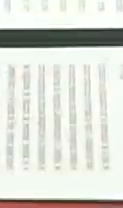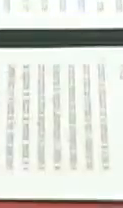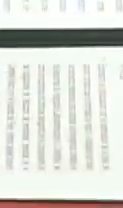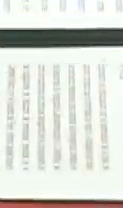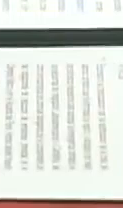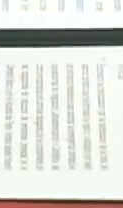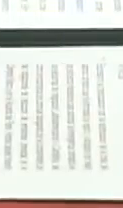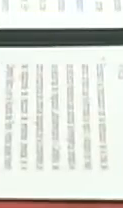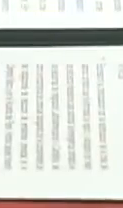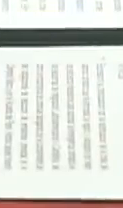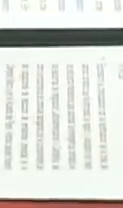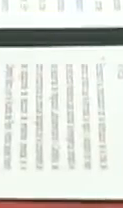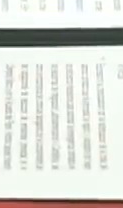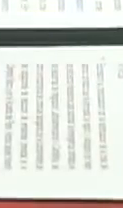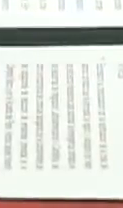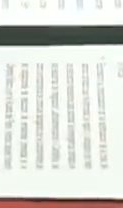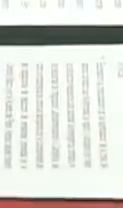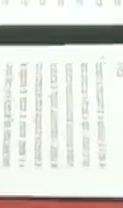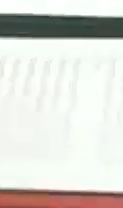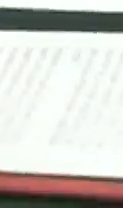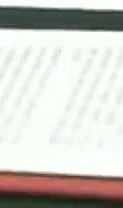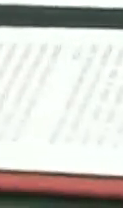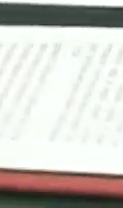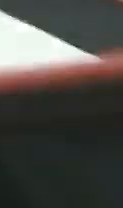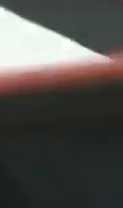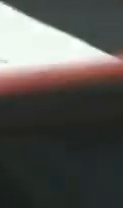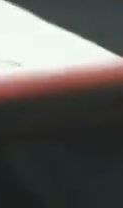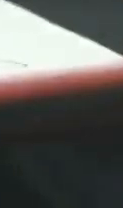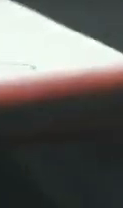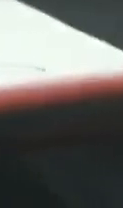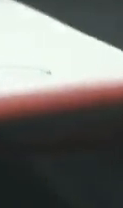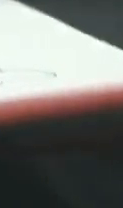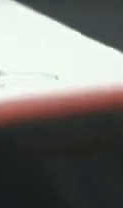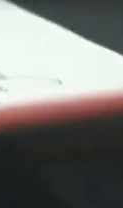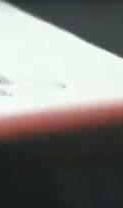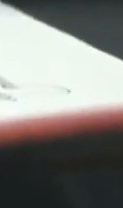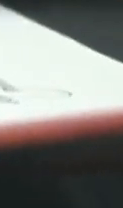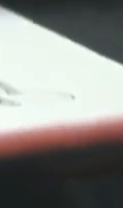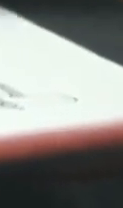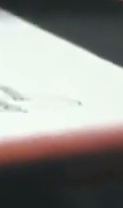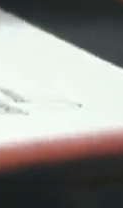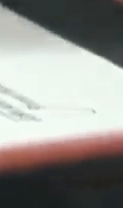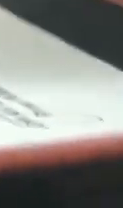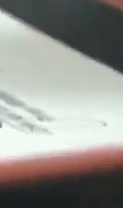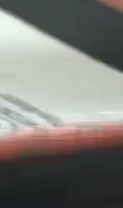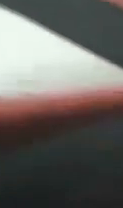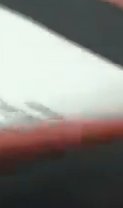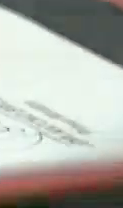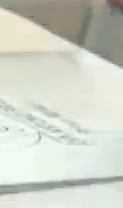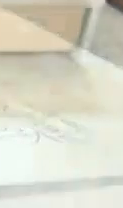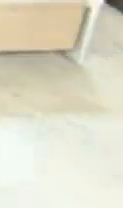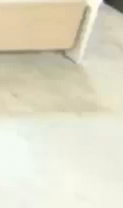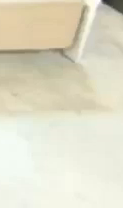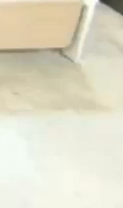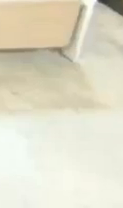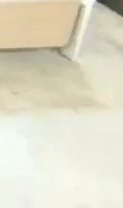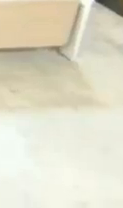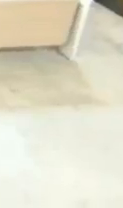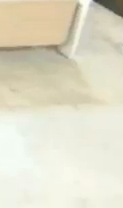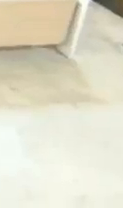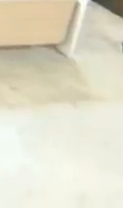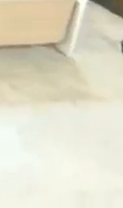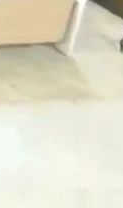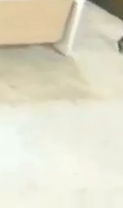el primer ministro de Belice, el excelentísimo señor John Briceño, para seguir fortaleciendo y consolidando